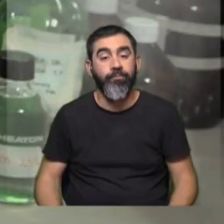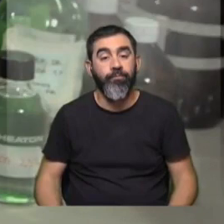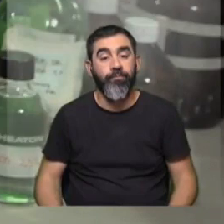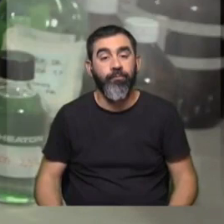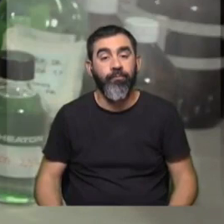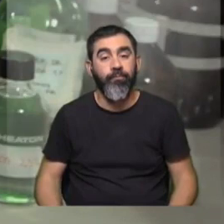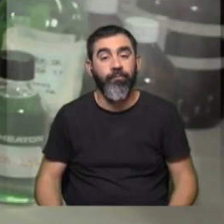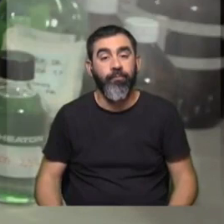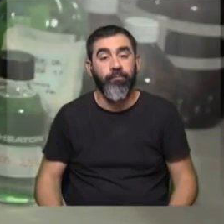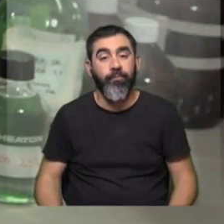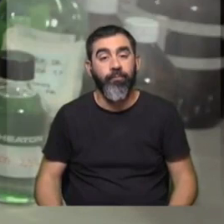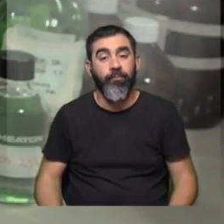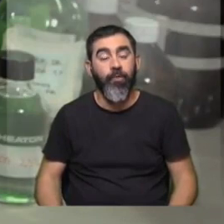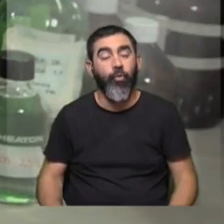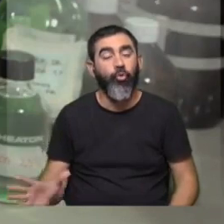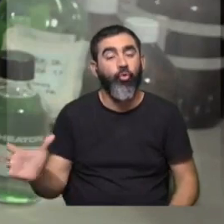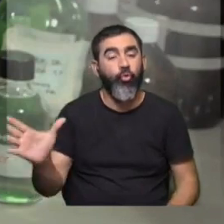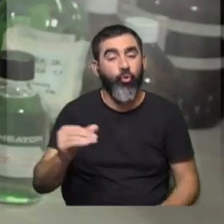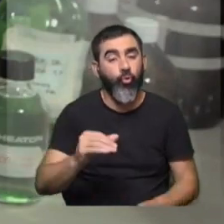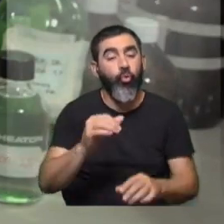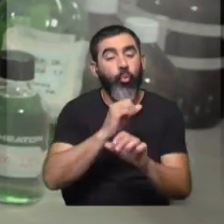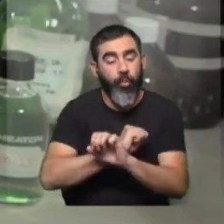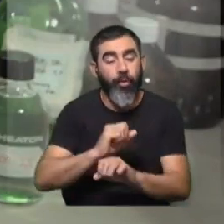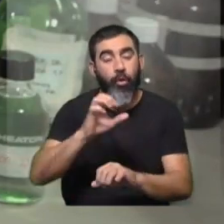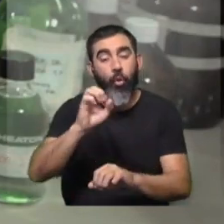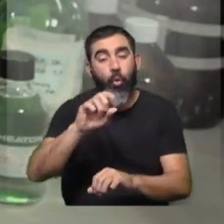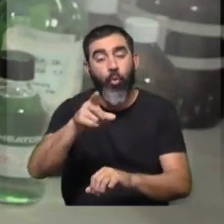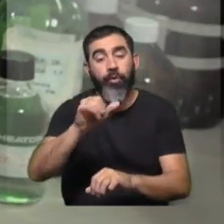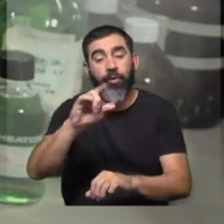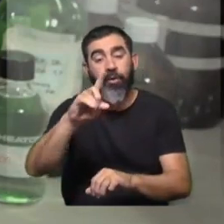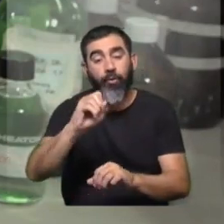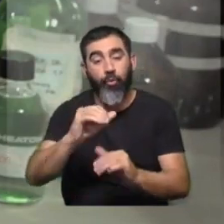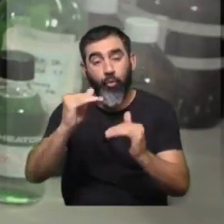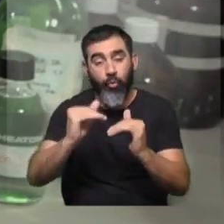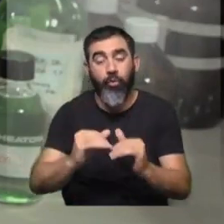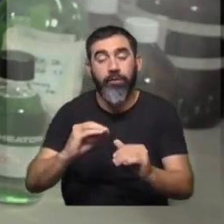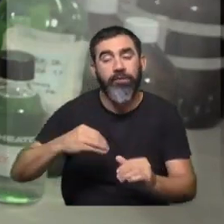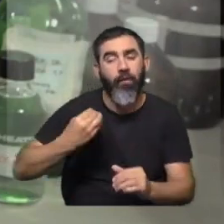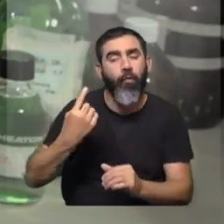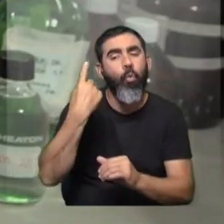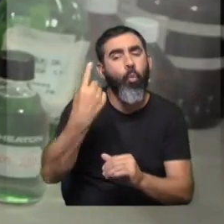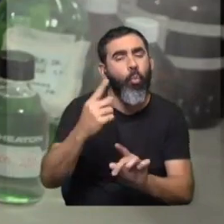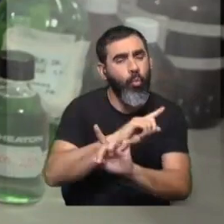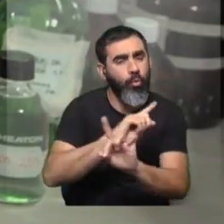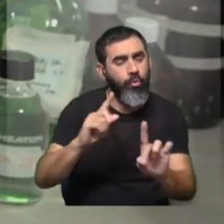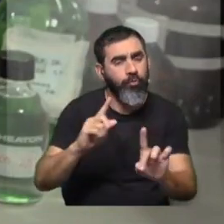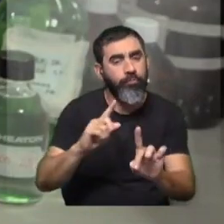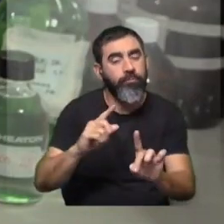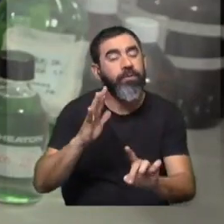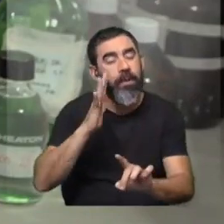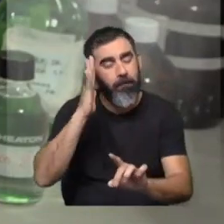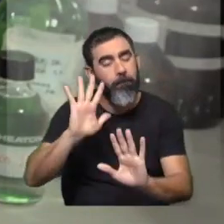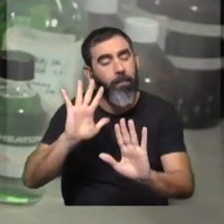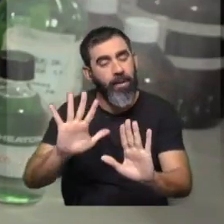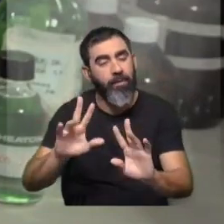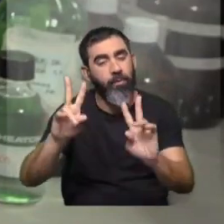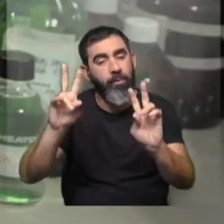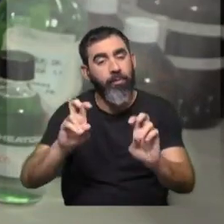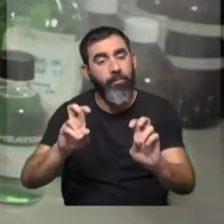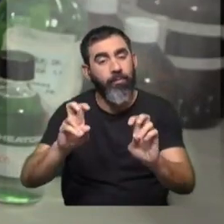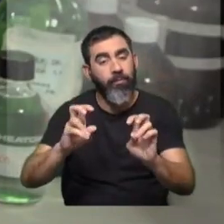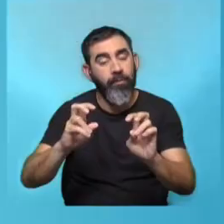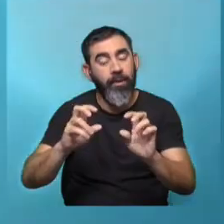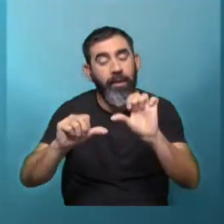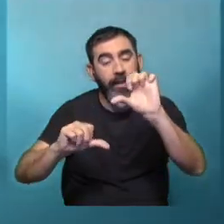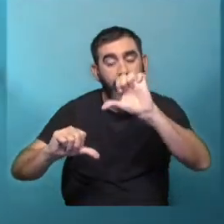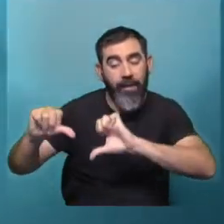que todos tenían capacidad antioxidante, menos uno que era lo que esperábamos por un tema de estructura